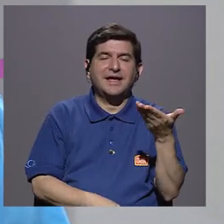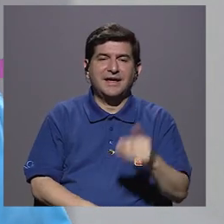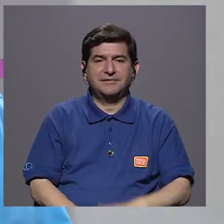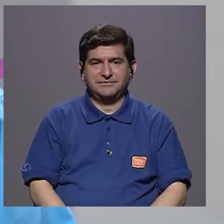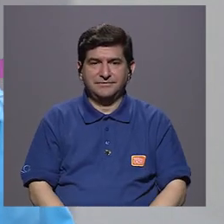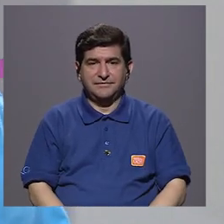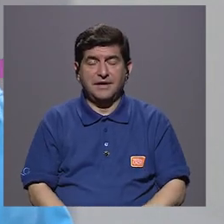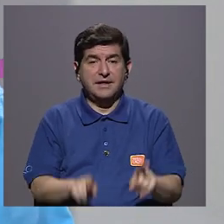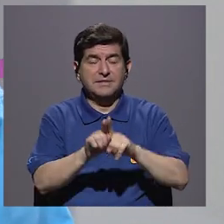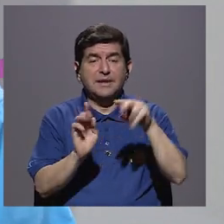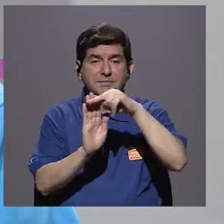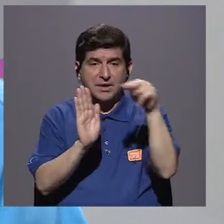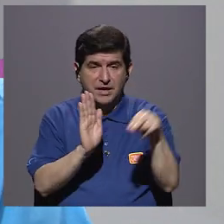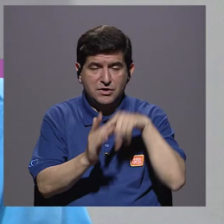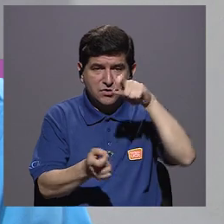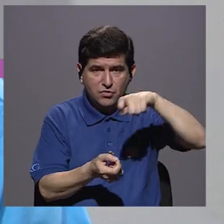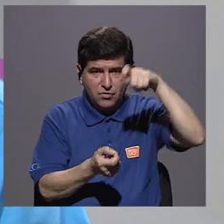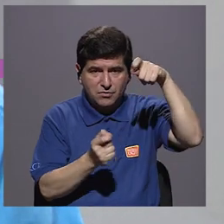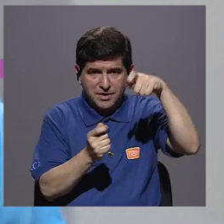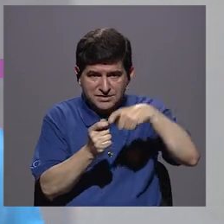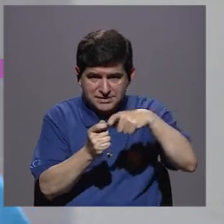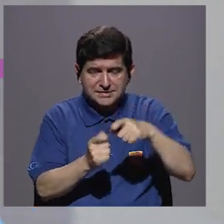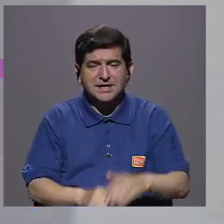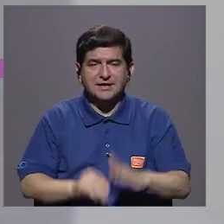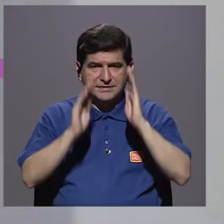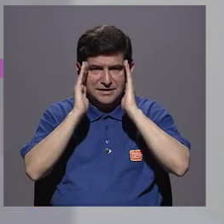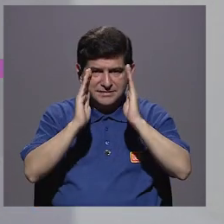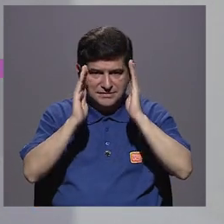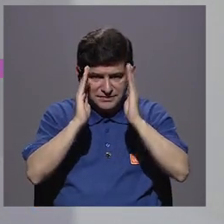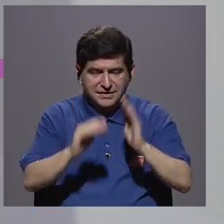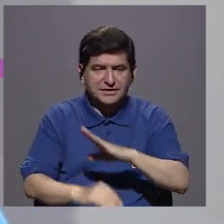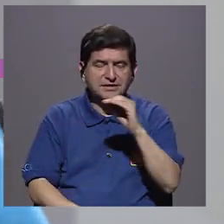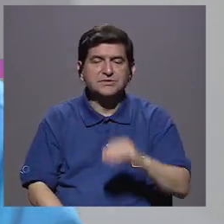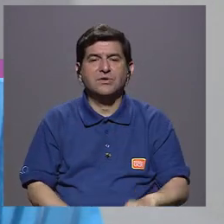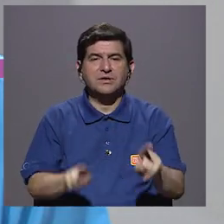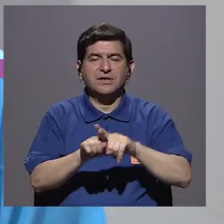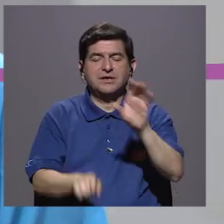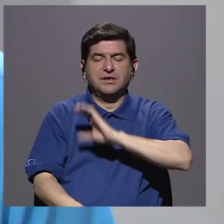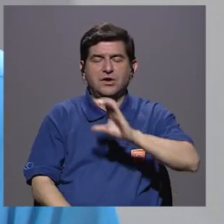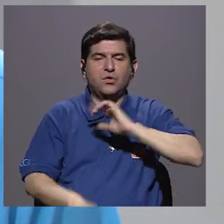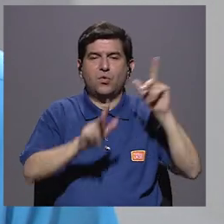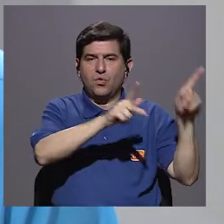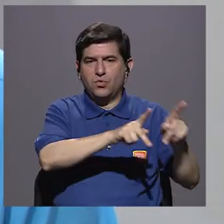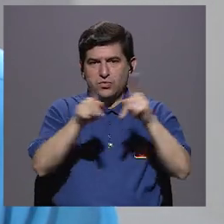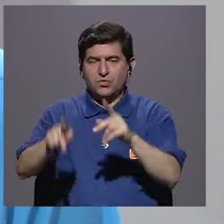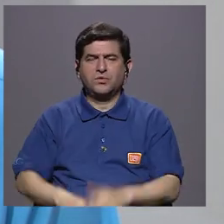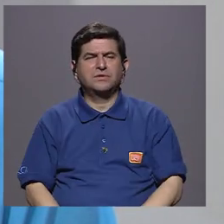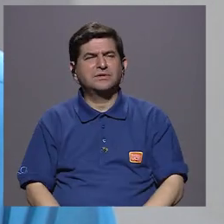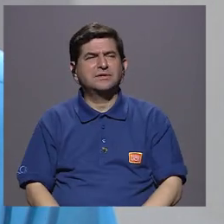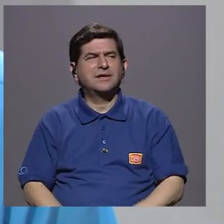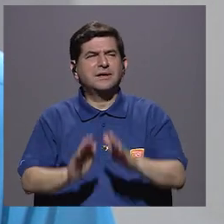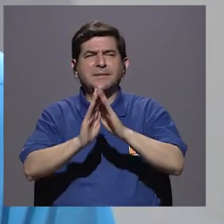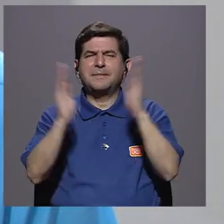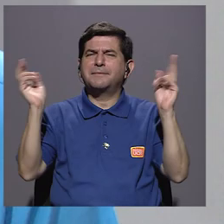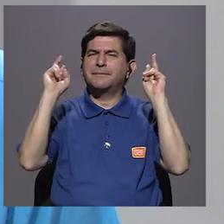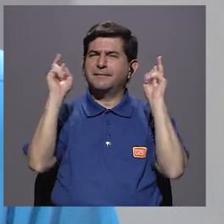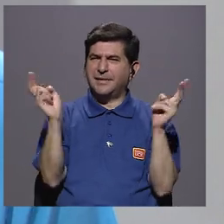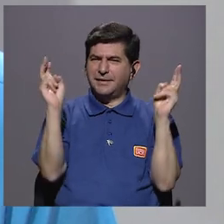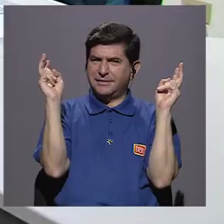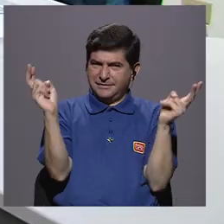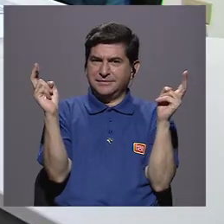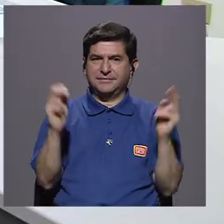ahí, como observar las normas propias del centro que afecten su tratamiento y conducta. También, tal vez para abarcar un poquito más sobre este